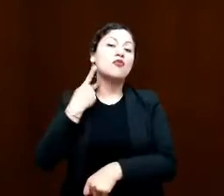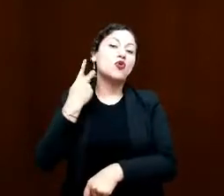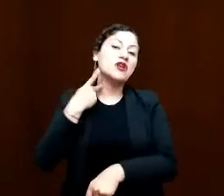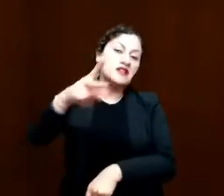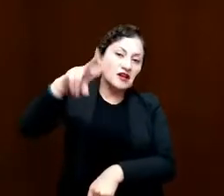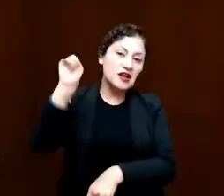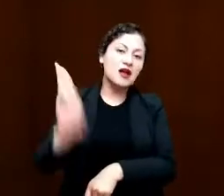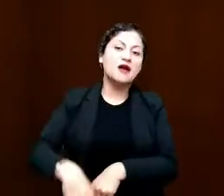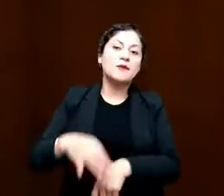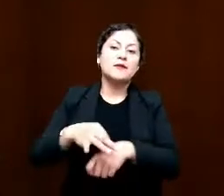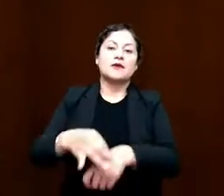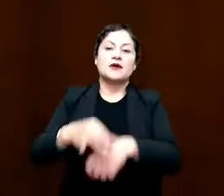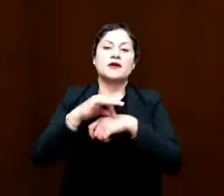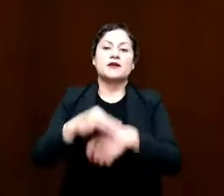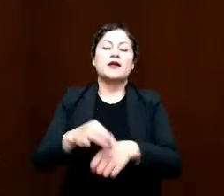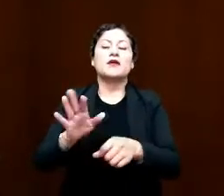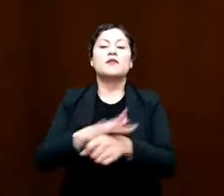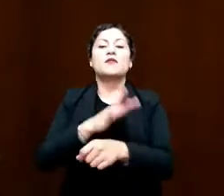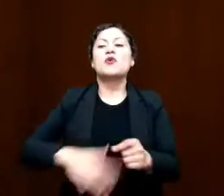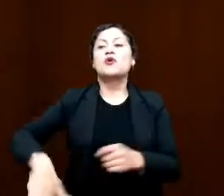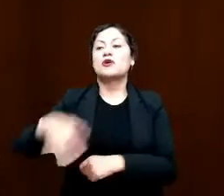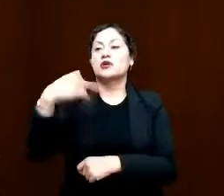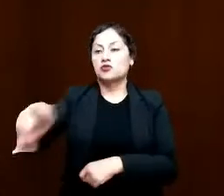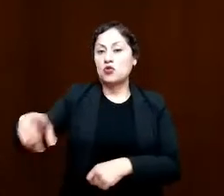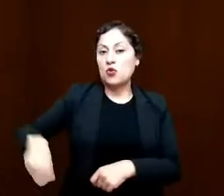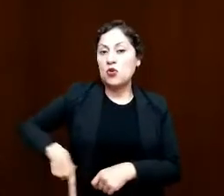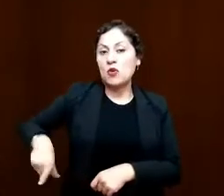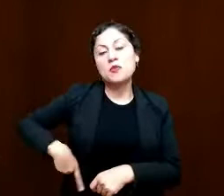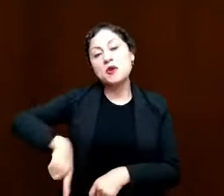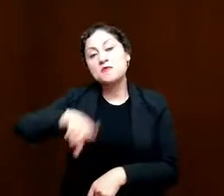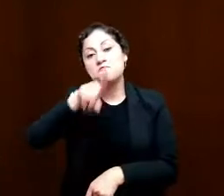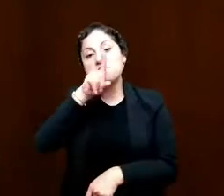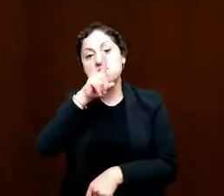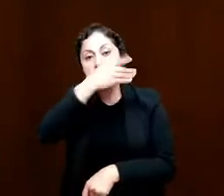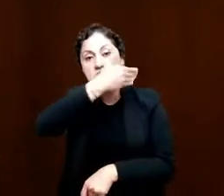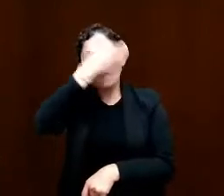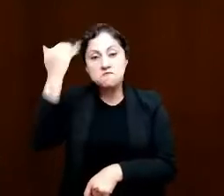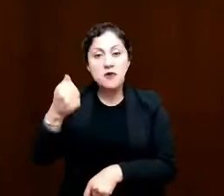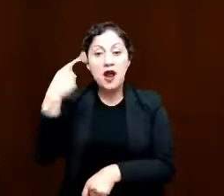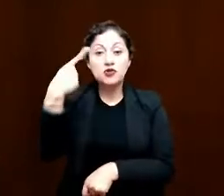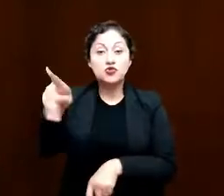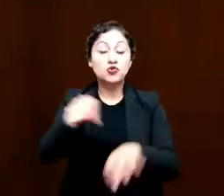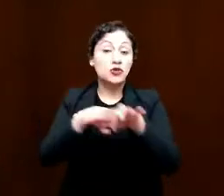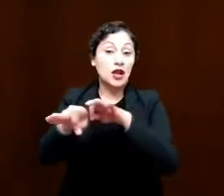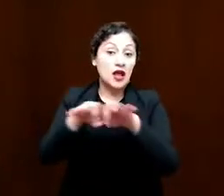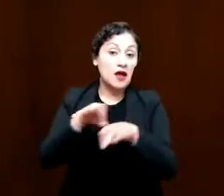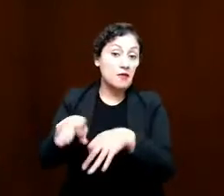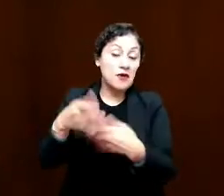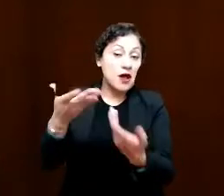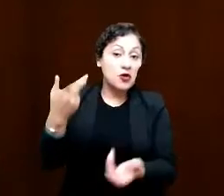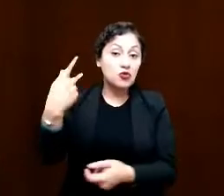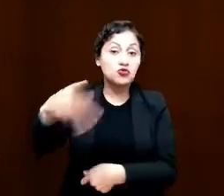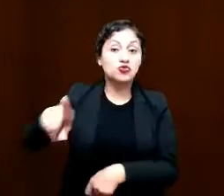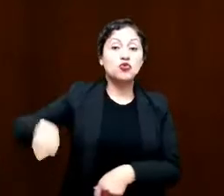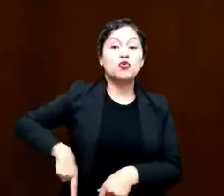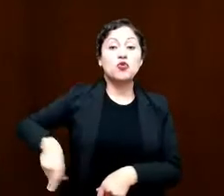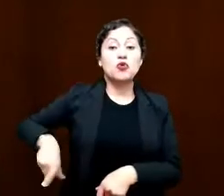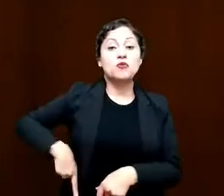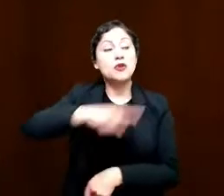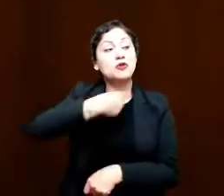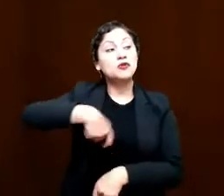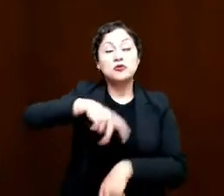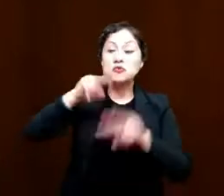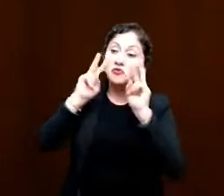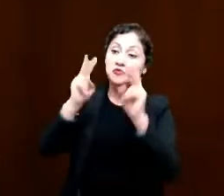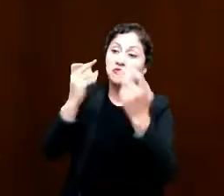postura ante la anomia que el gobierno y el partido donde usted trabaja han representado para la mayoría del pueblo